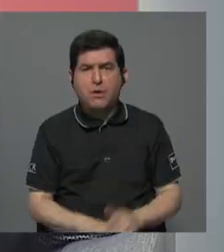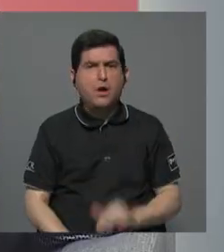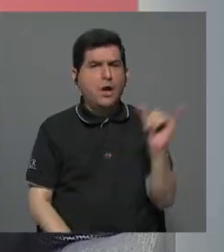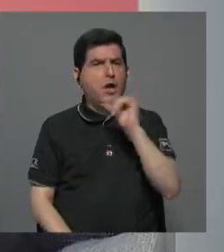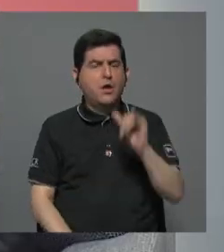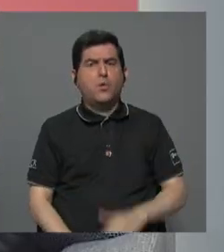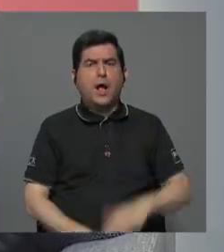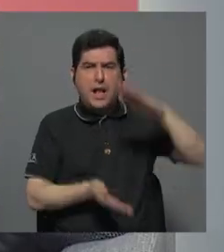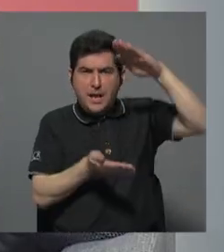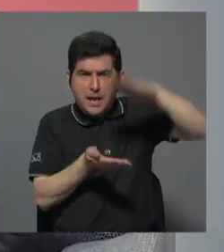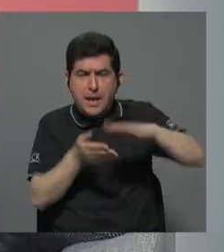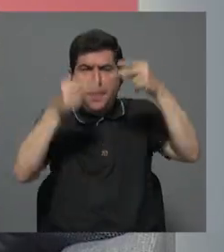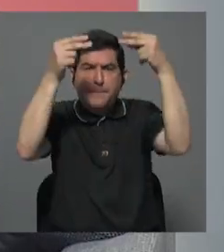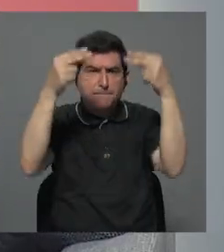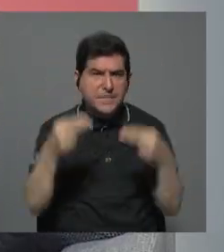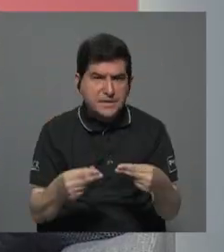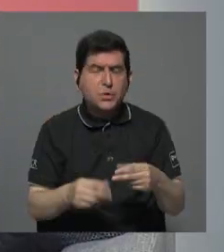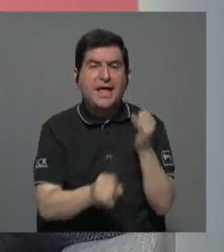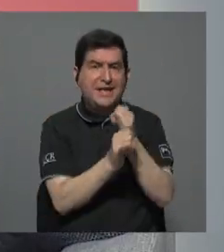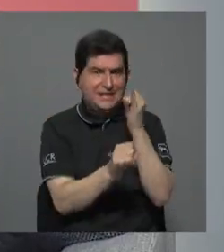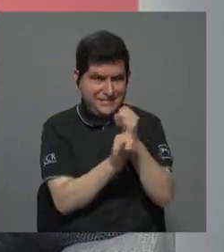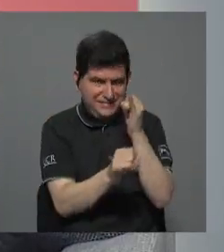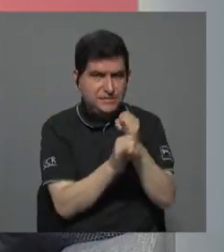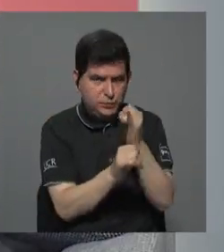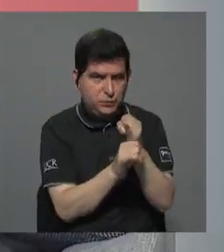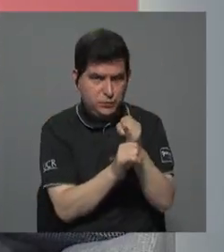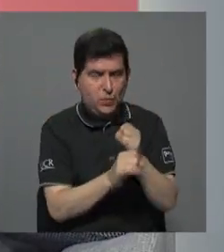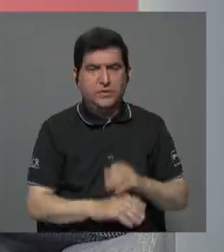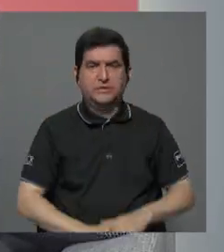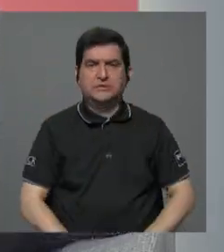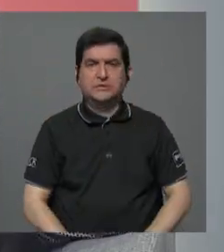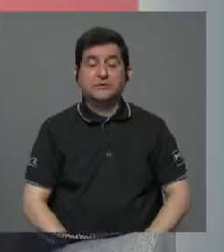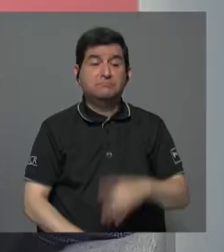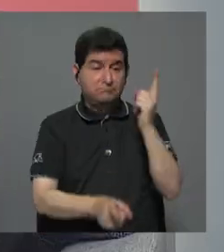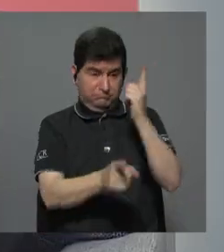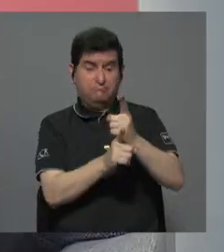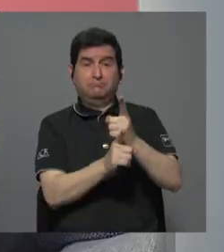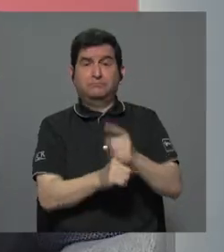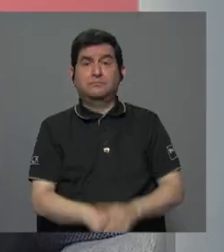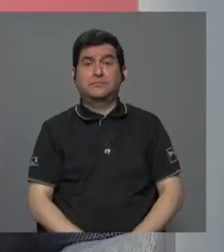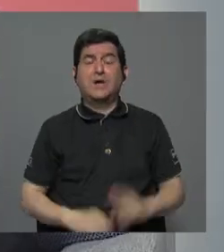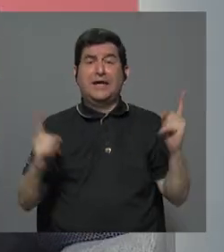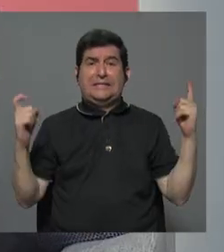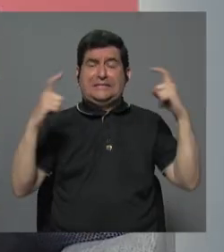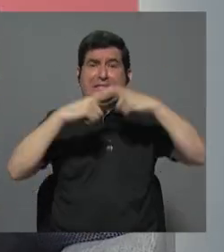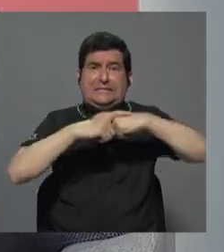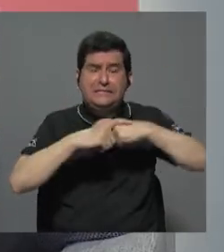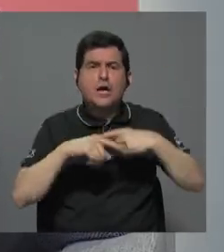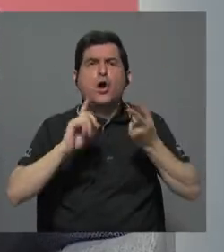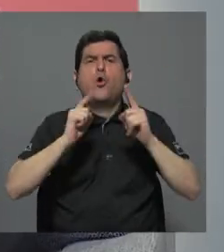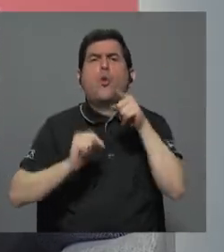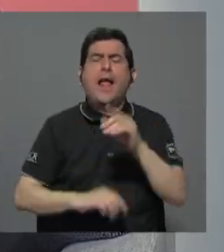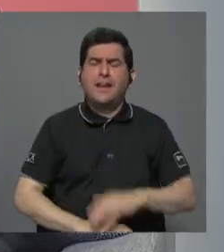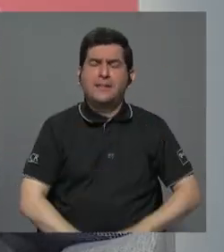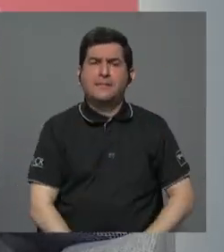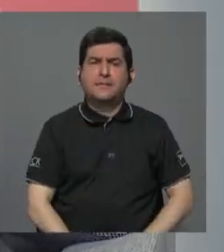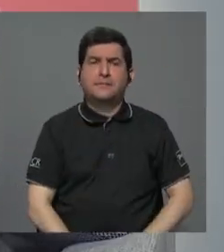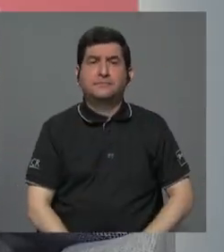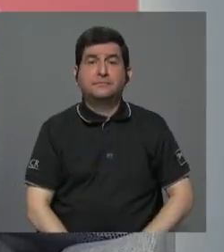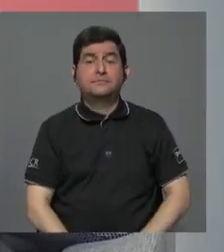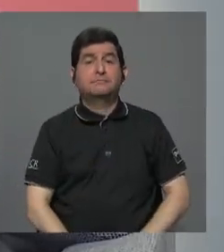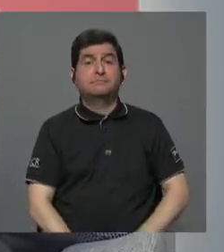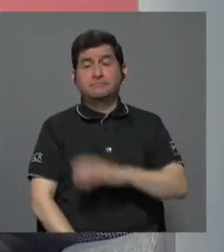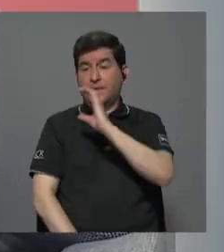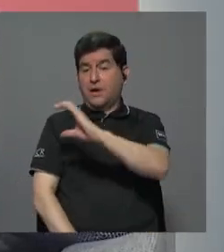también recortes presupuestarios a las instituciones que efectivamente complican y como cual es bueno la